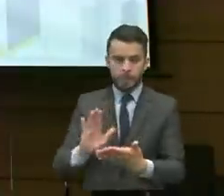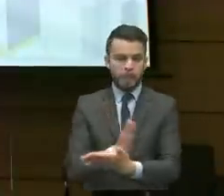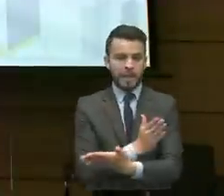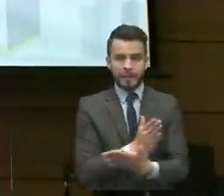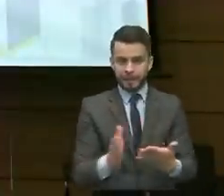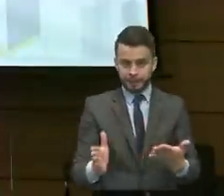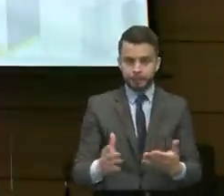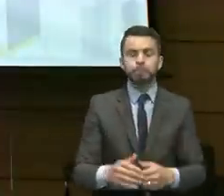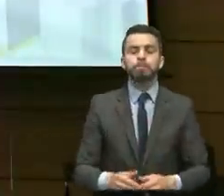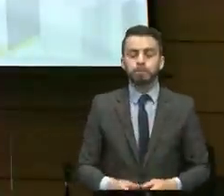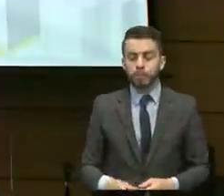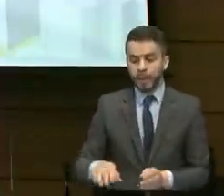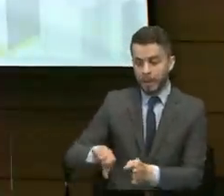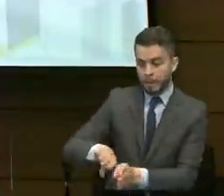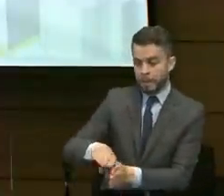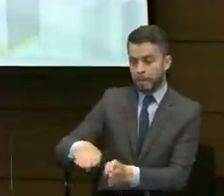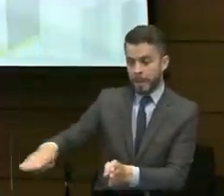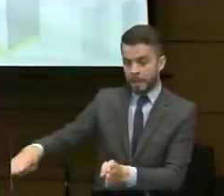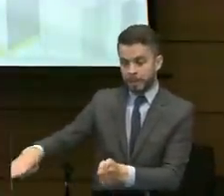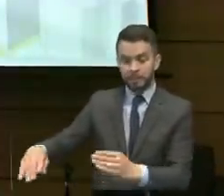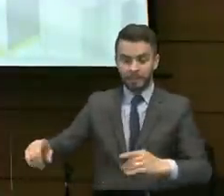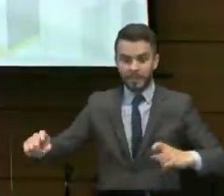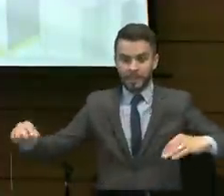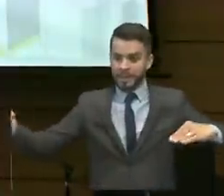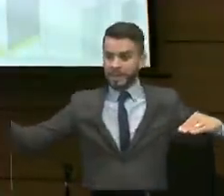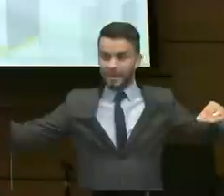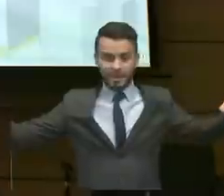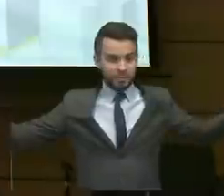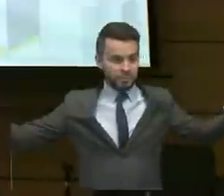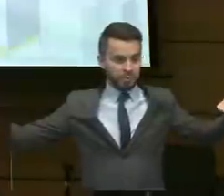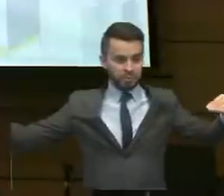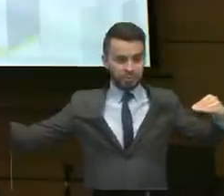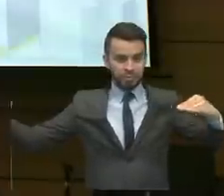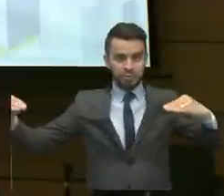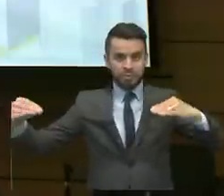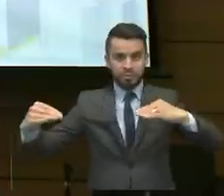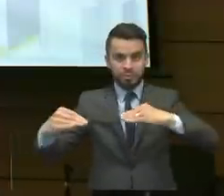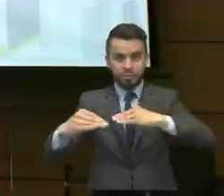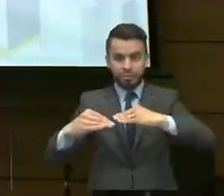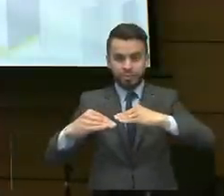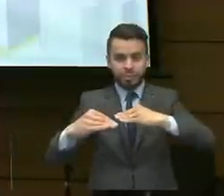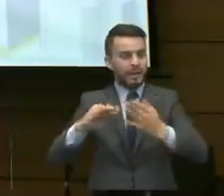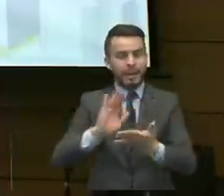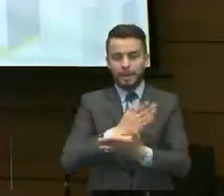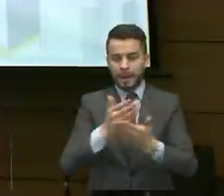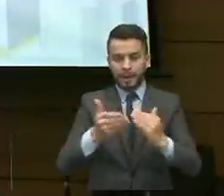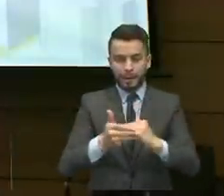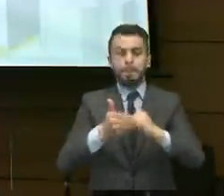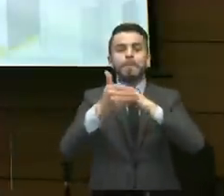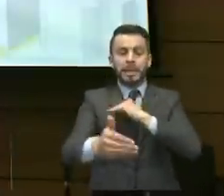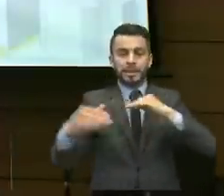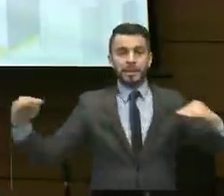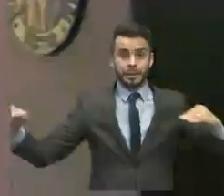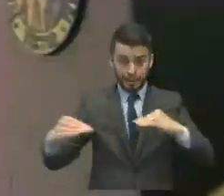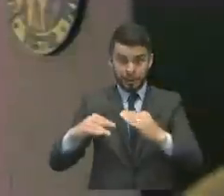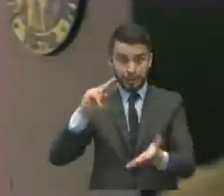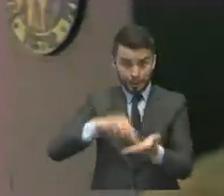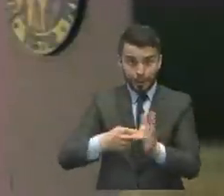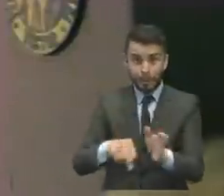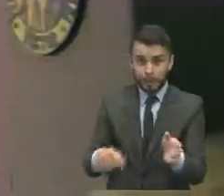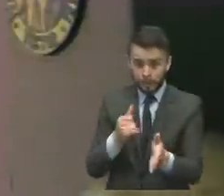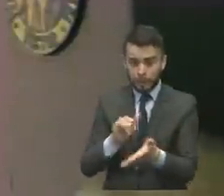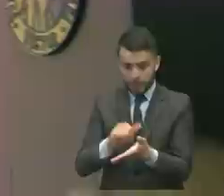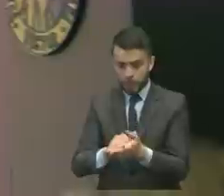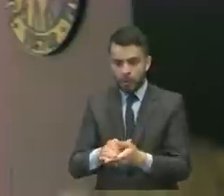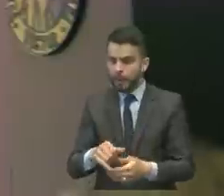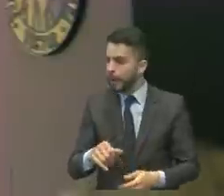la estación que va en un sentido a la estación que va en otro sentido. No tenemos que hacer la típica troncal que va por